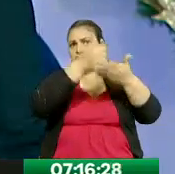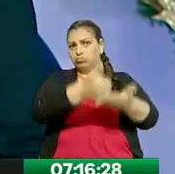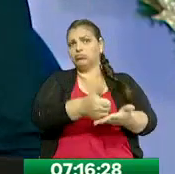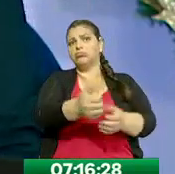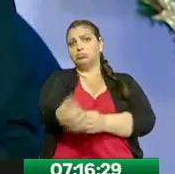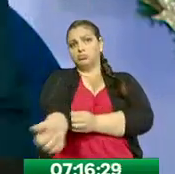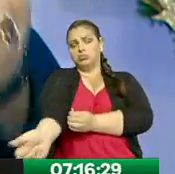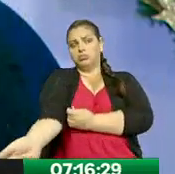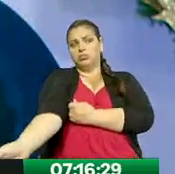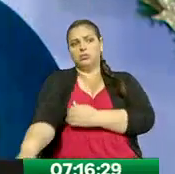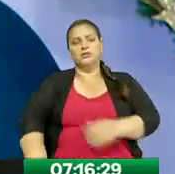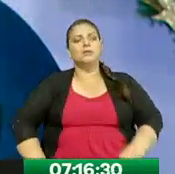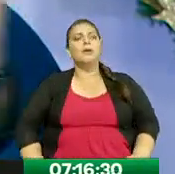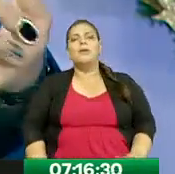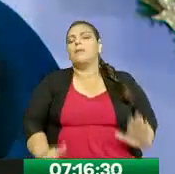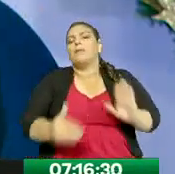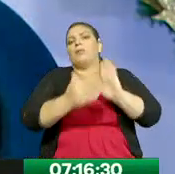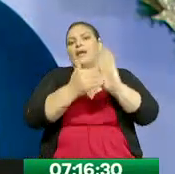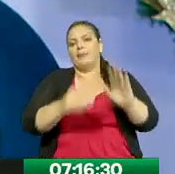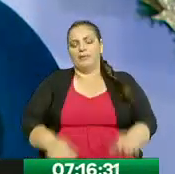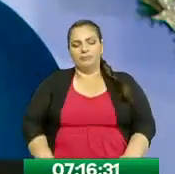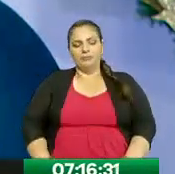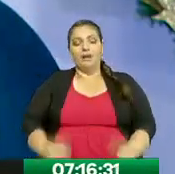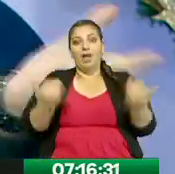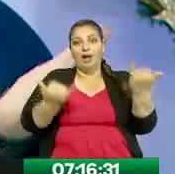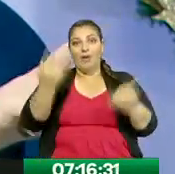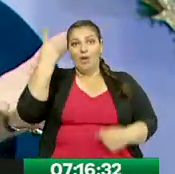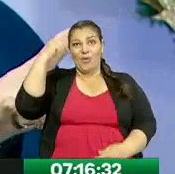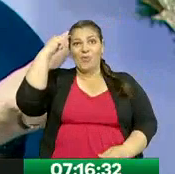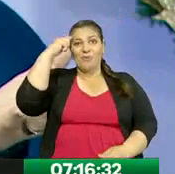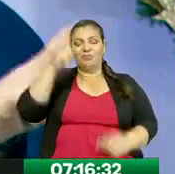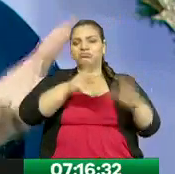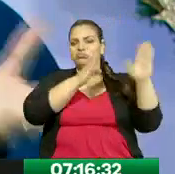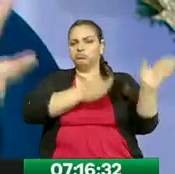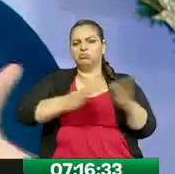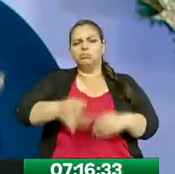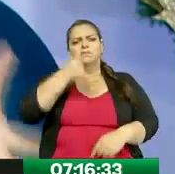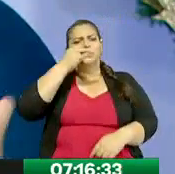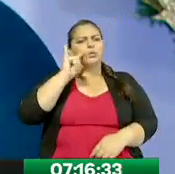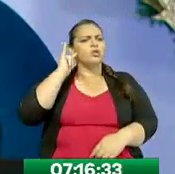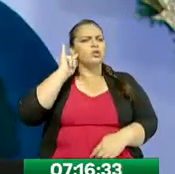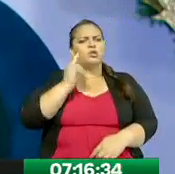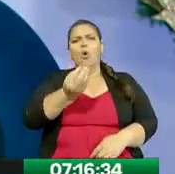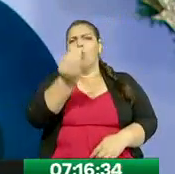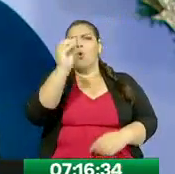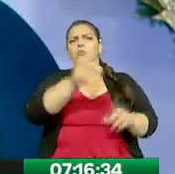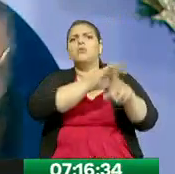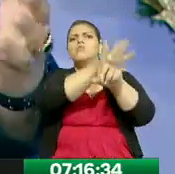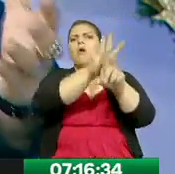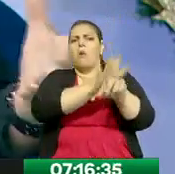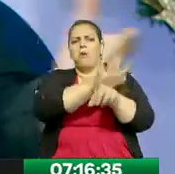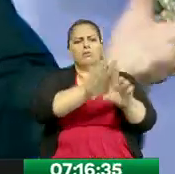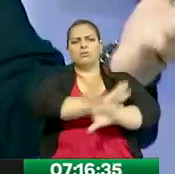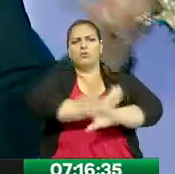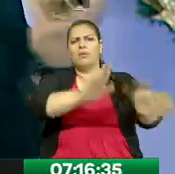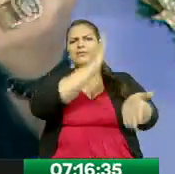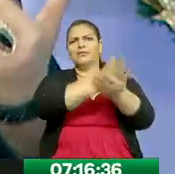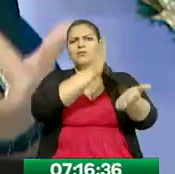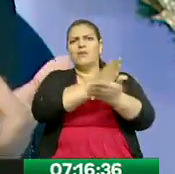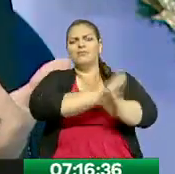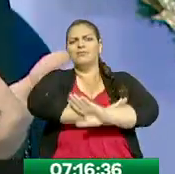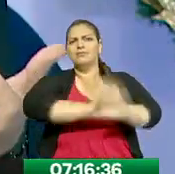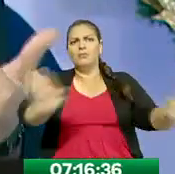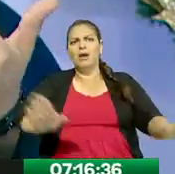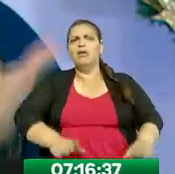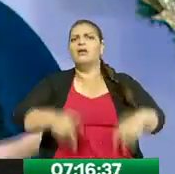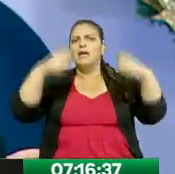las superreglas, tienen los superprofes, tienen todos estos videos que nosotros hemos producido, más de 120 videos gratuitos, para que el niño tenga un